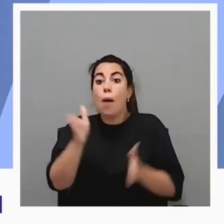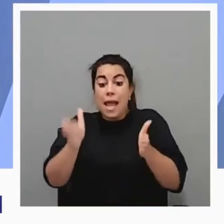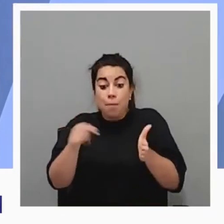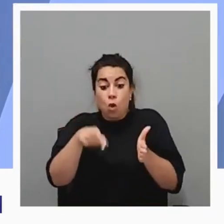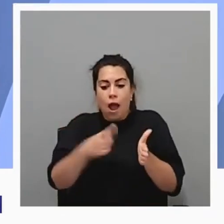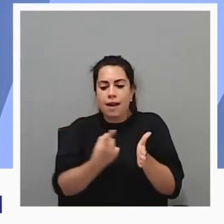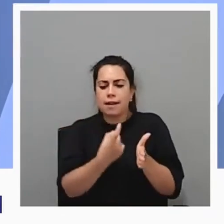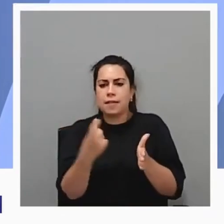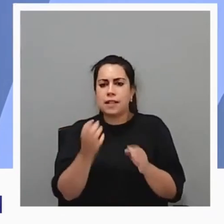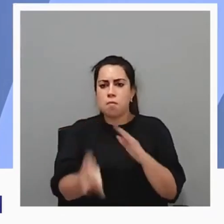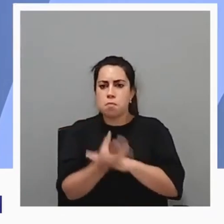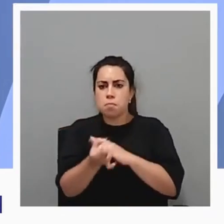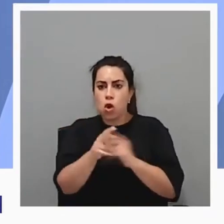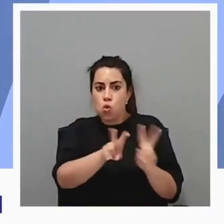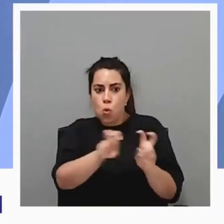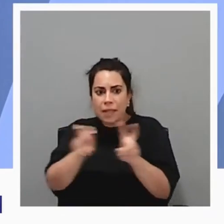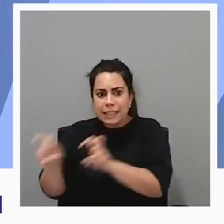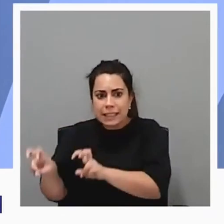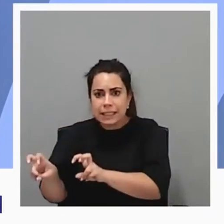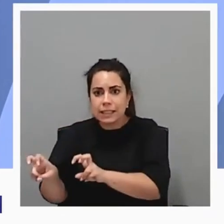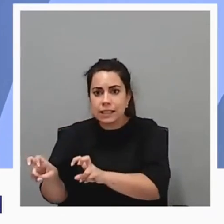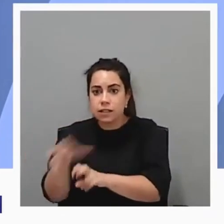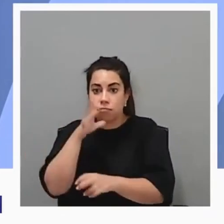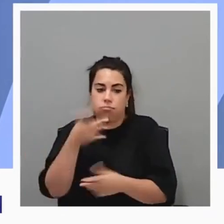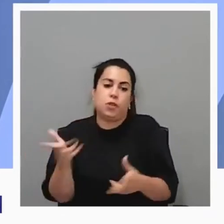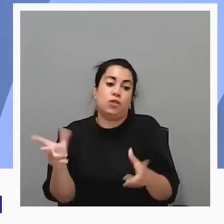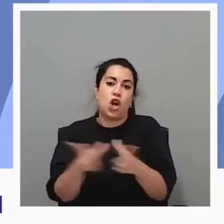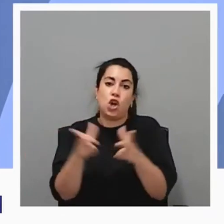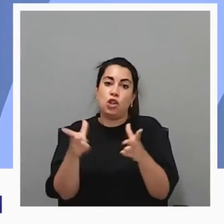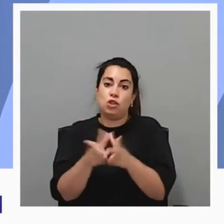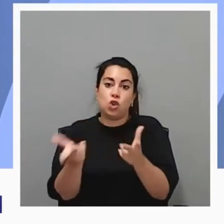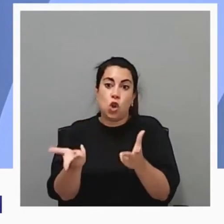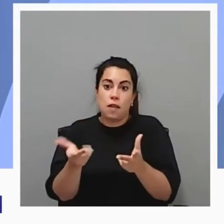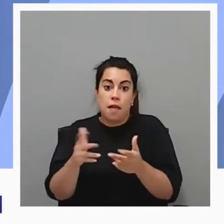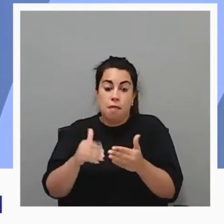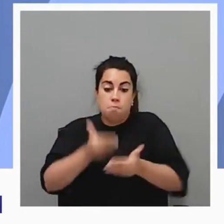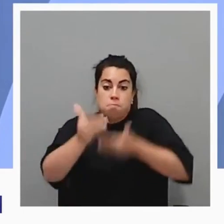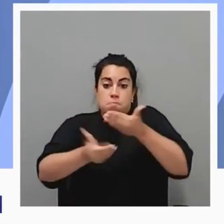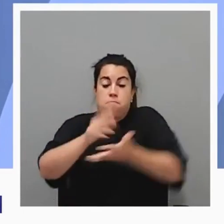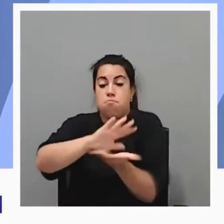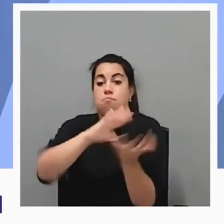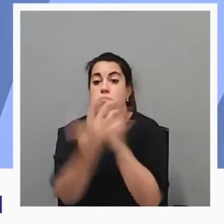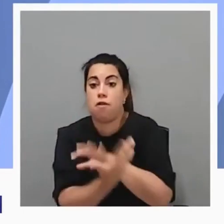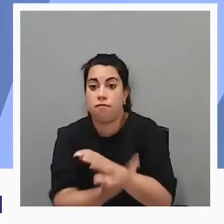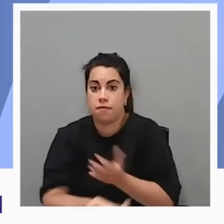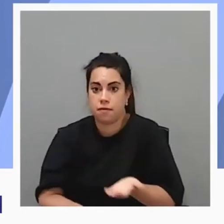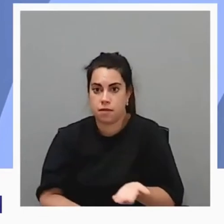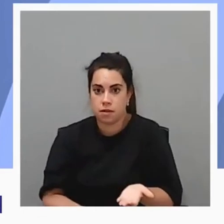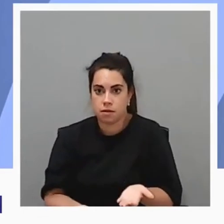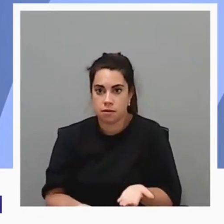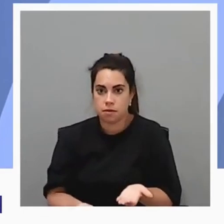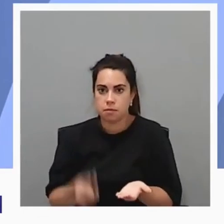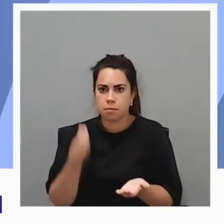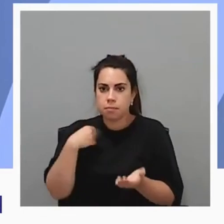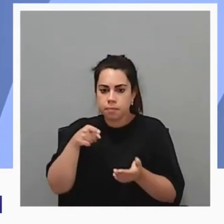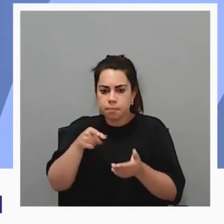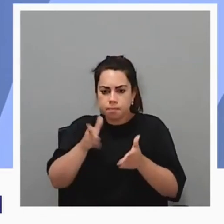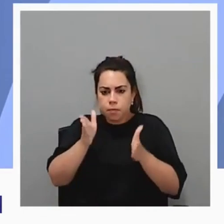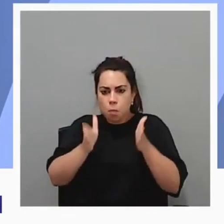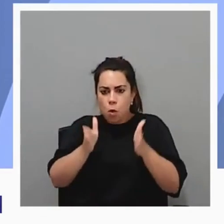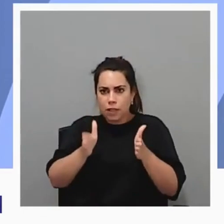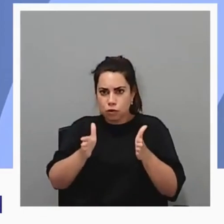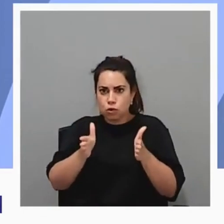novedosas, porque la sociedad está en mayor aceleración, son los momentos en los que, por